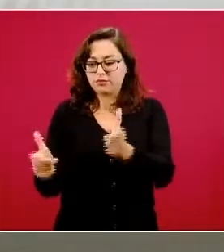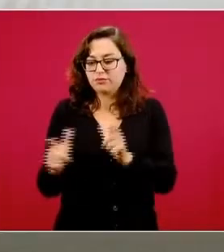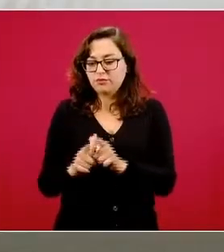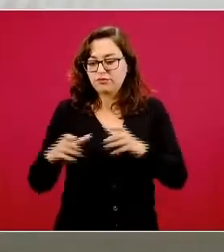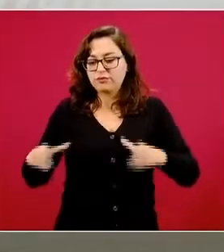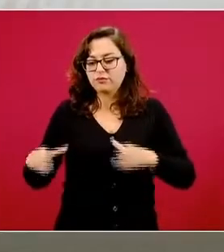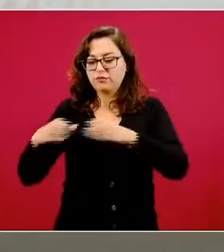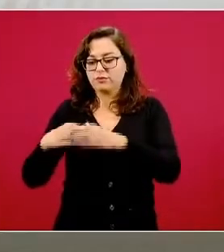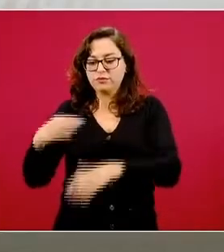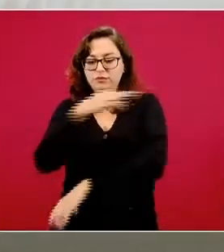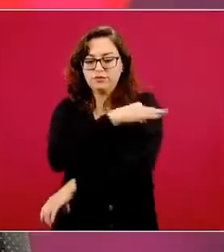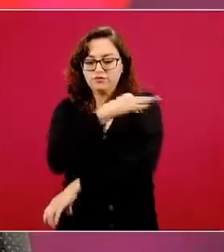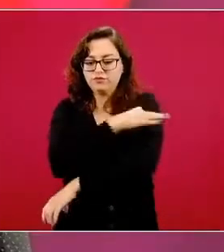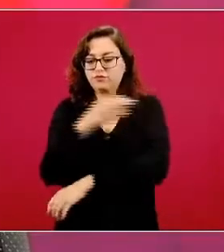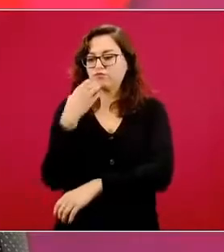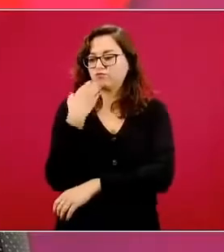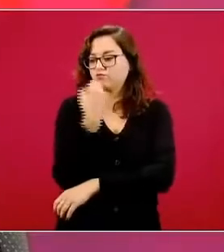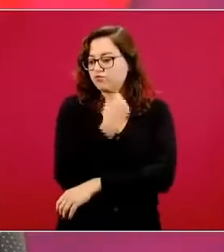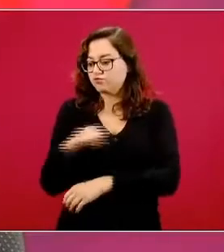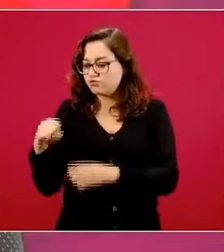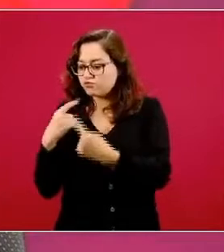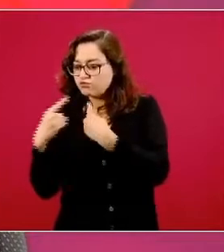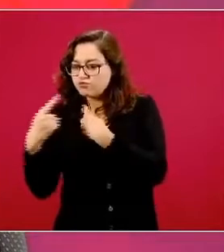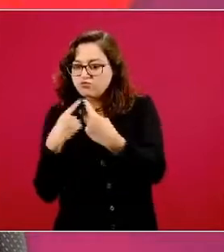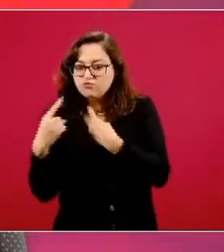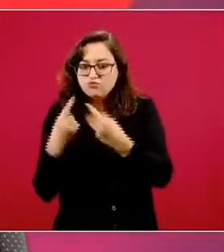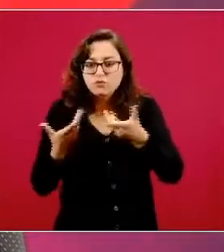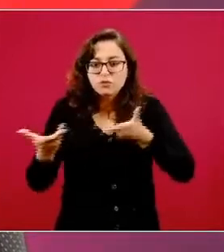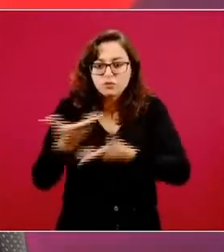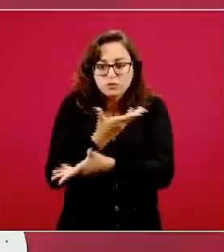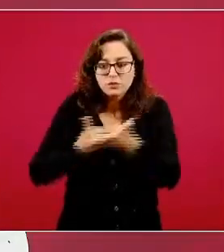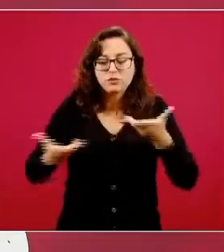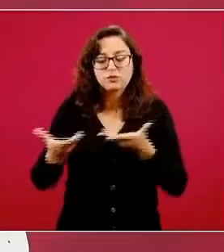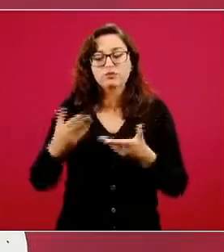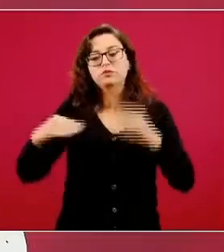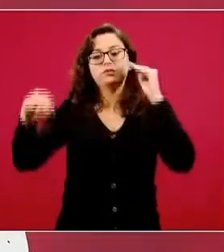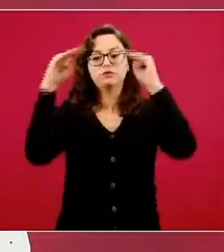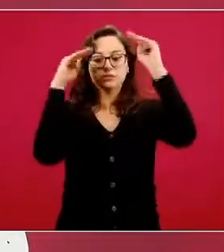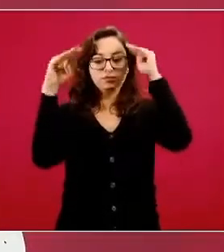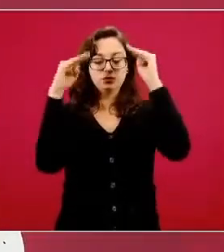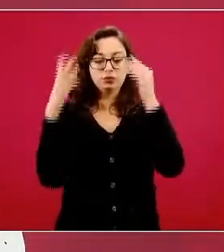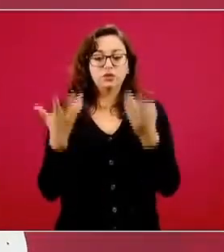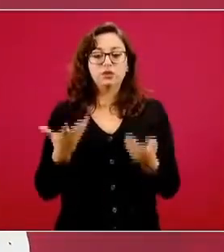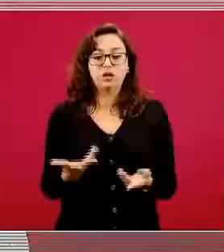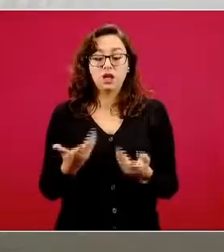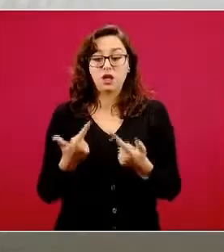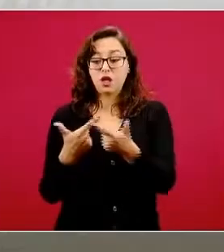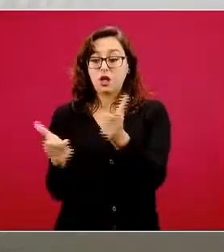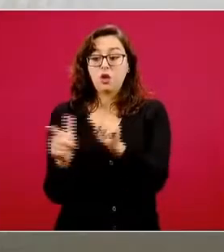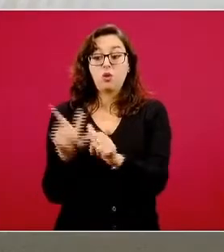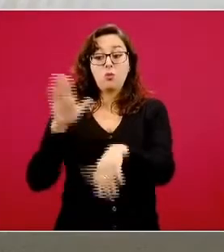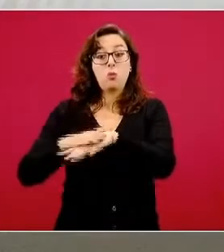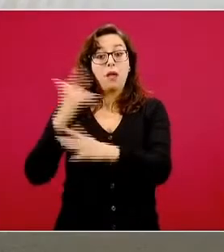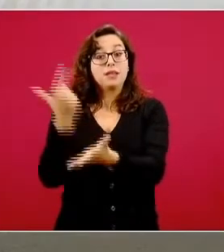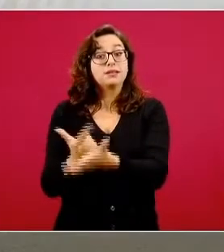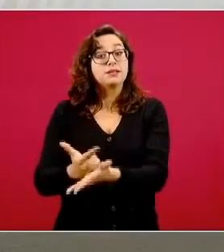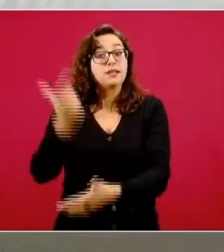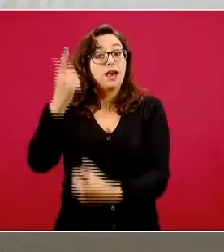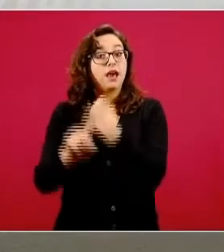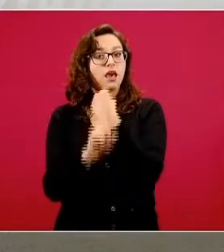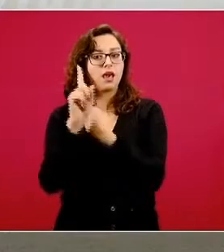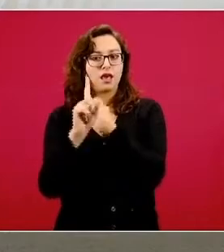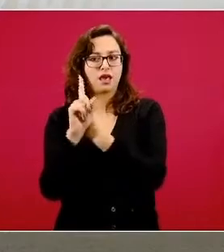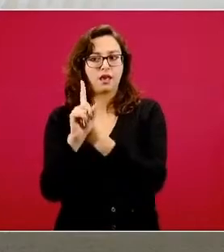de vacunación y tener definidos los grupos de riesgo